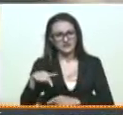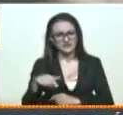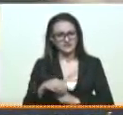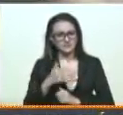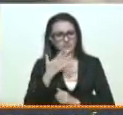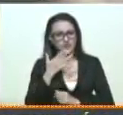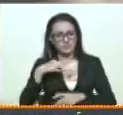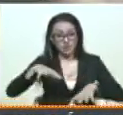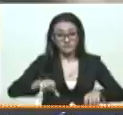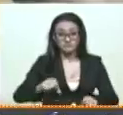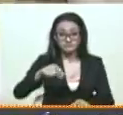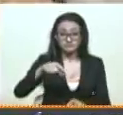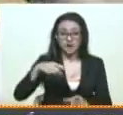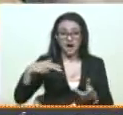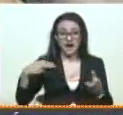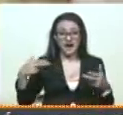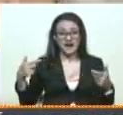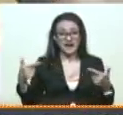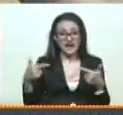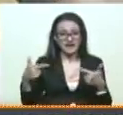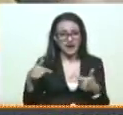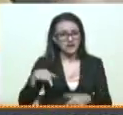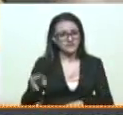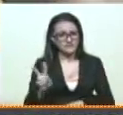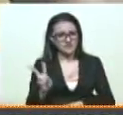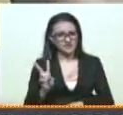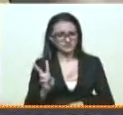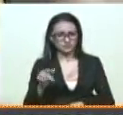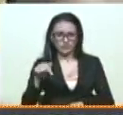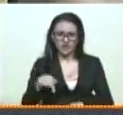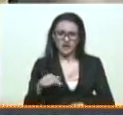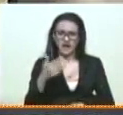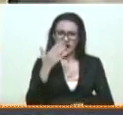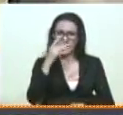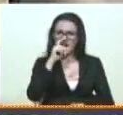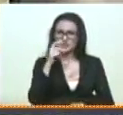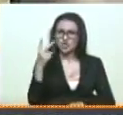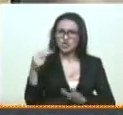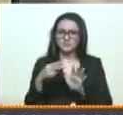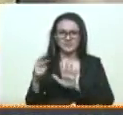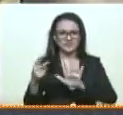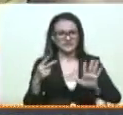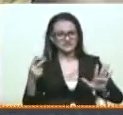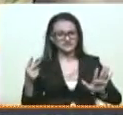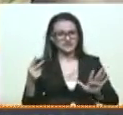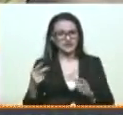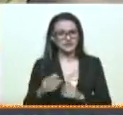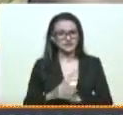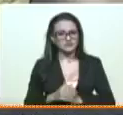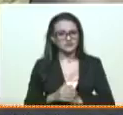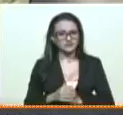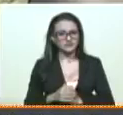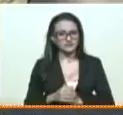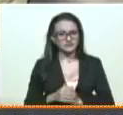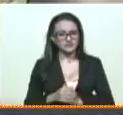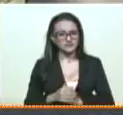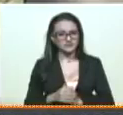por ejemplo. Aquí en Venezuela, en la Venezuela del año 2017, fue